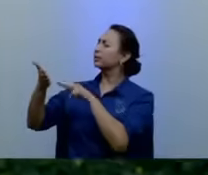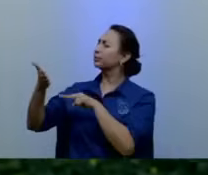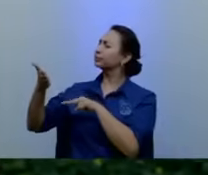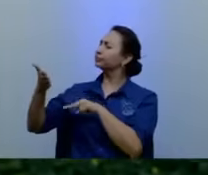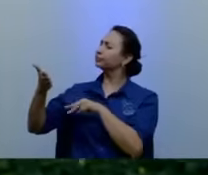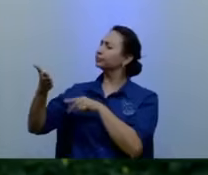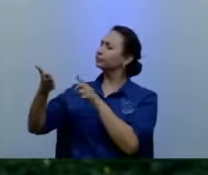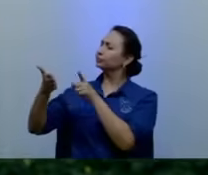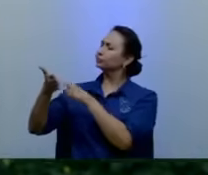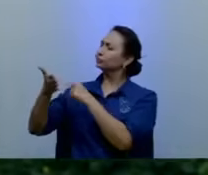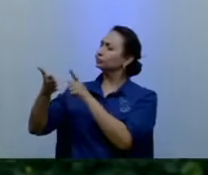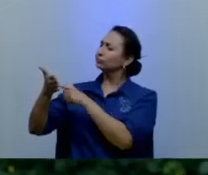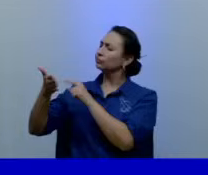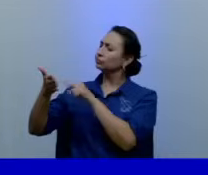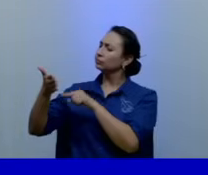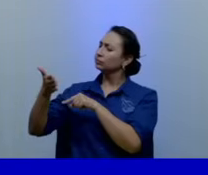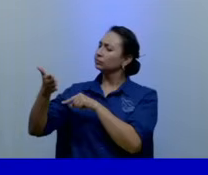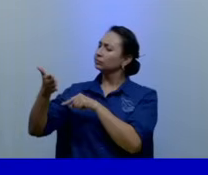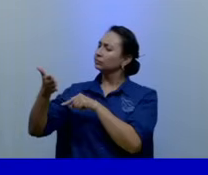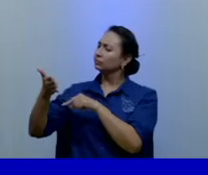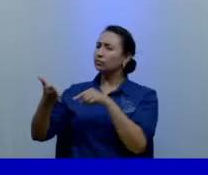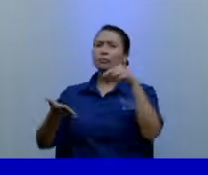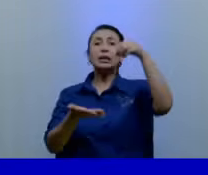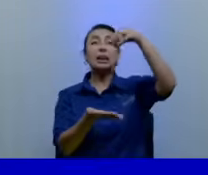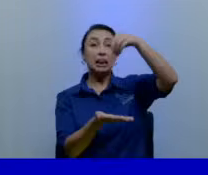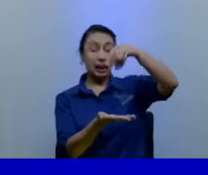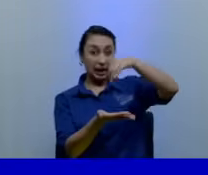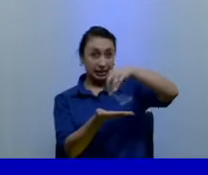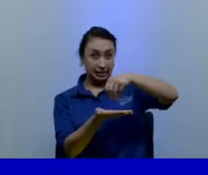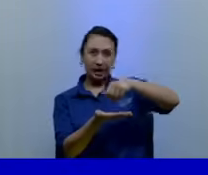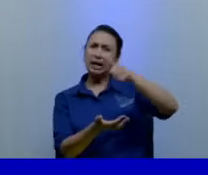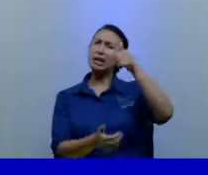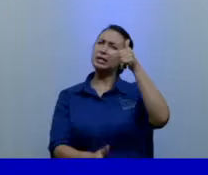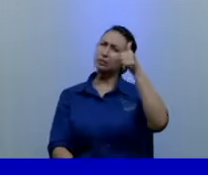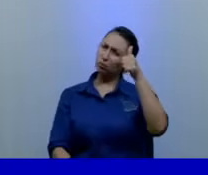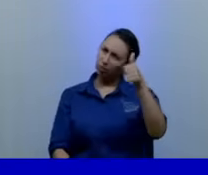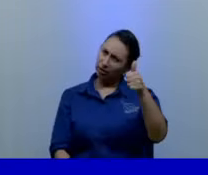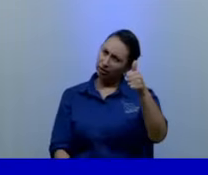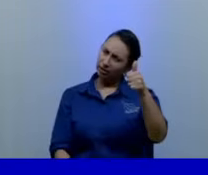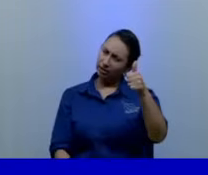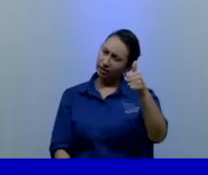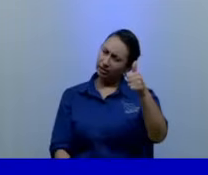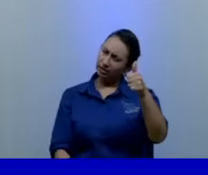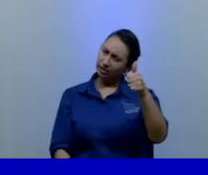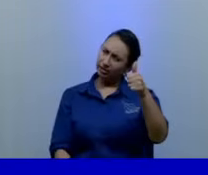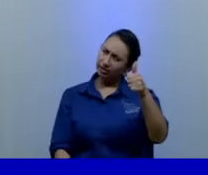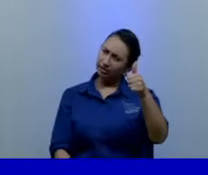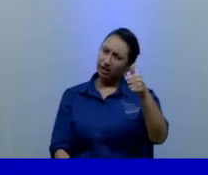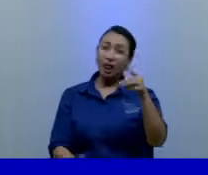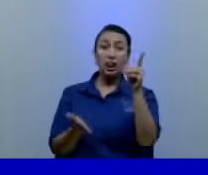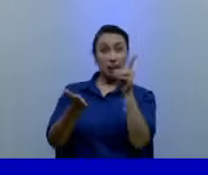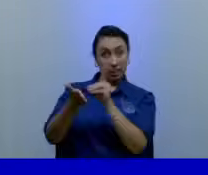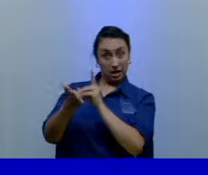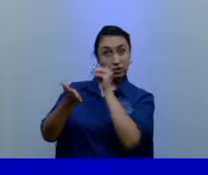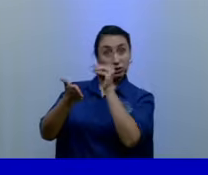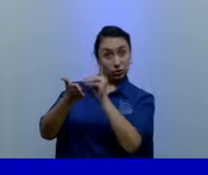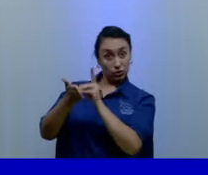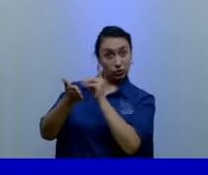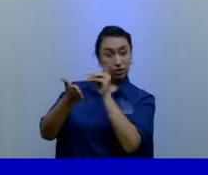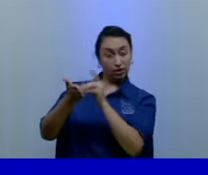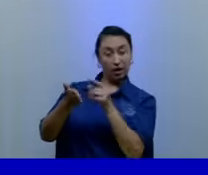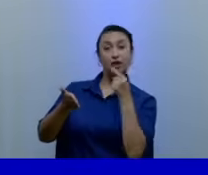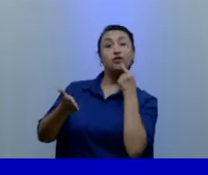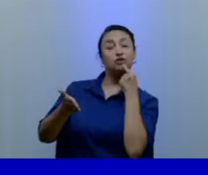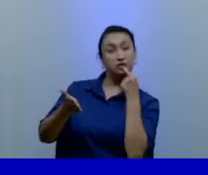a pesar de ser un alimento siempre puesto en entredicho. El consumo excesivo es perjudicial. No le eches